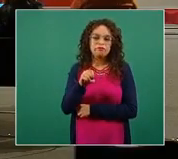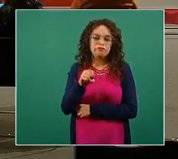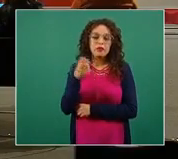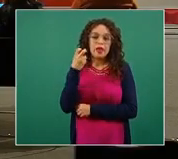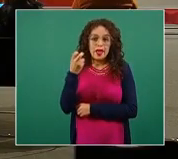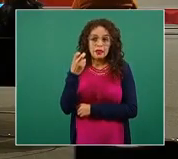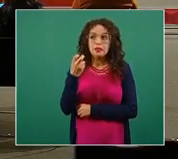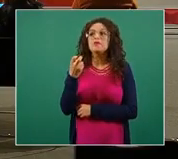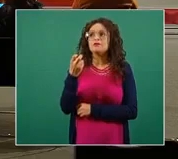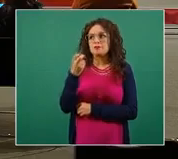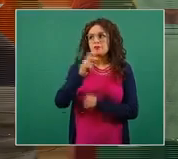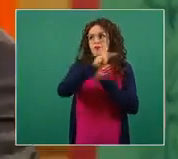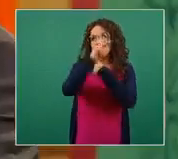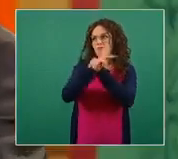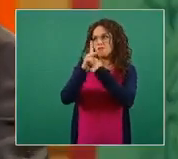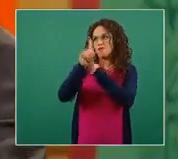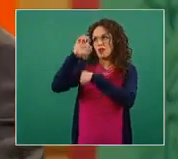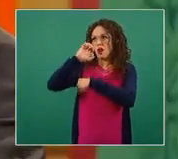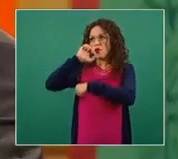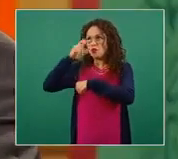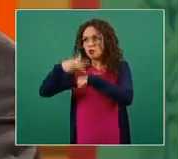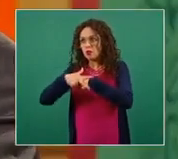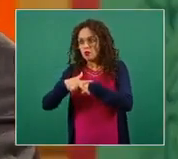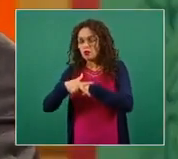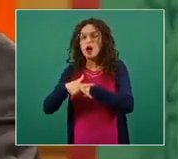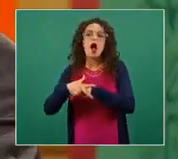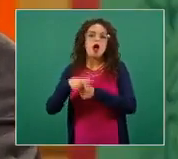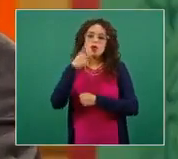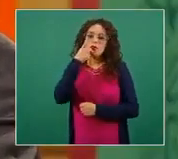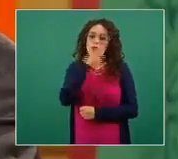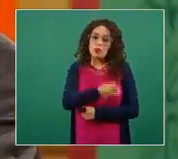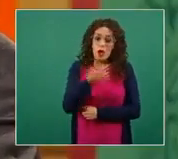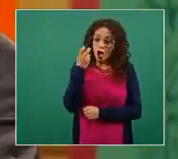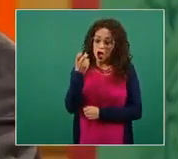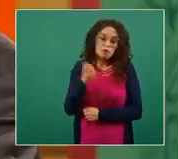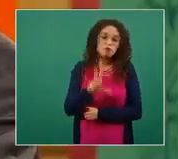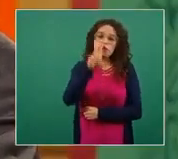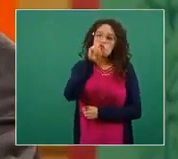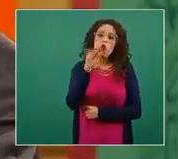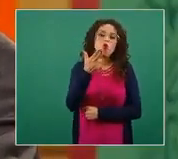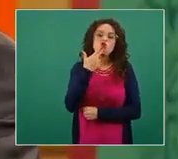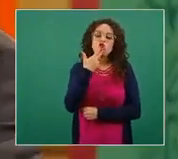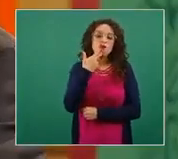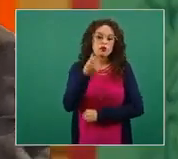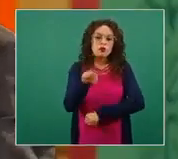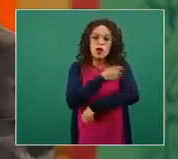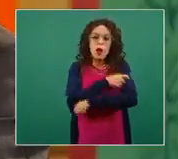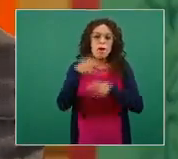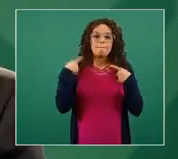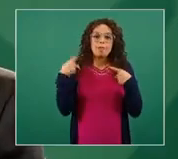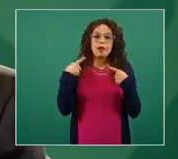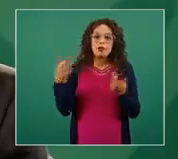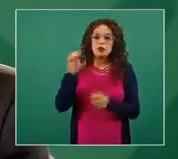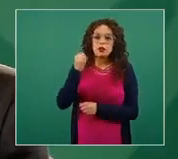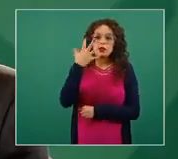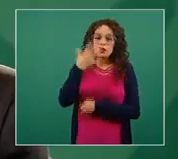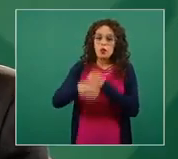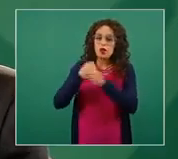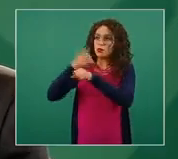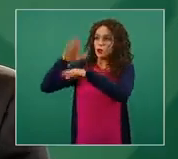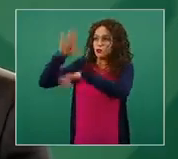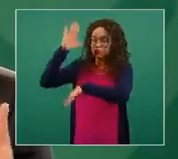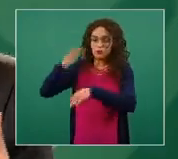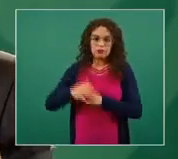diversos países europeos de decir, no la vamos a usar en personas mayores de 65 años. ¿Qué dijo la Organización Mundial de la